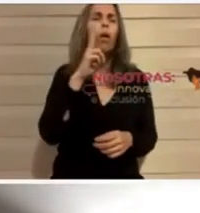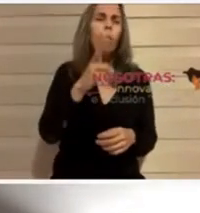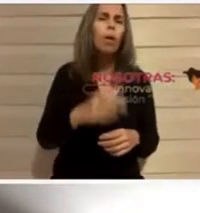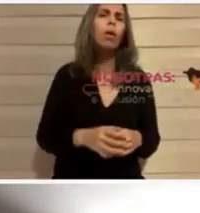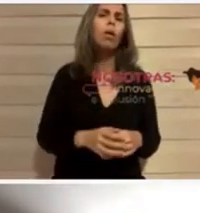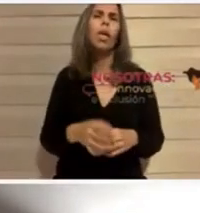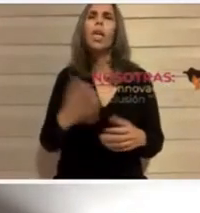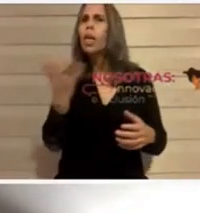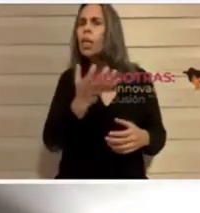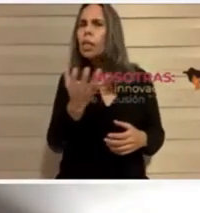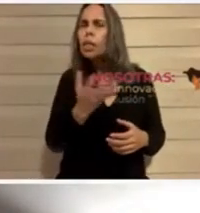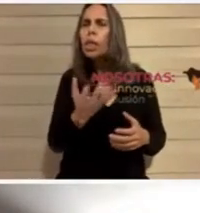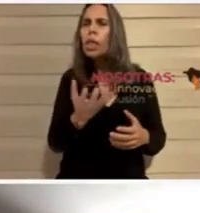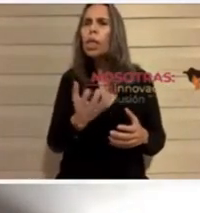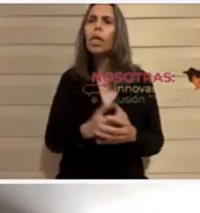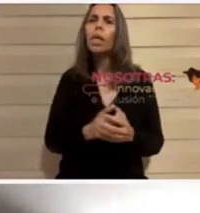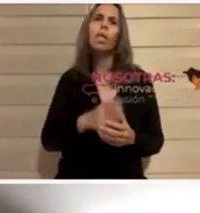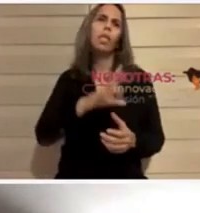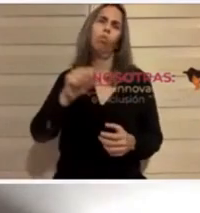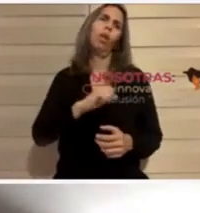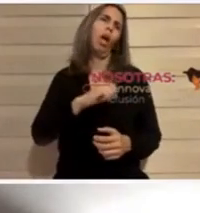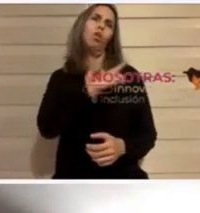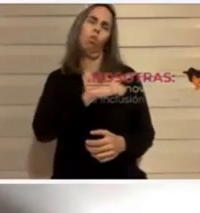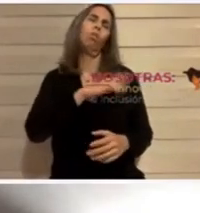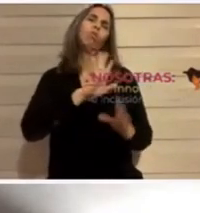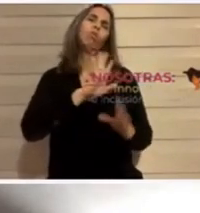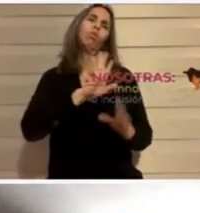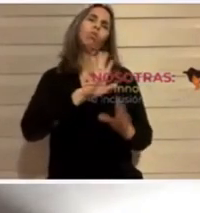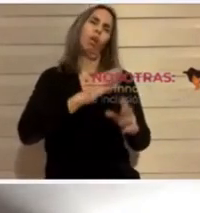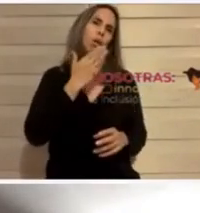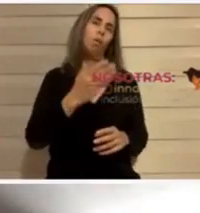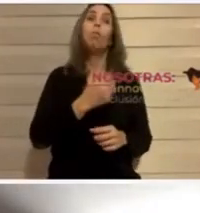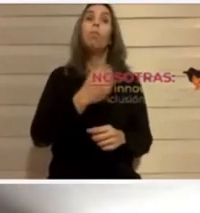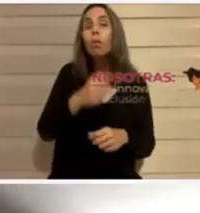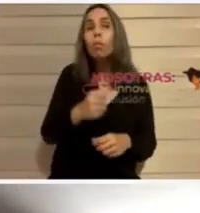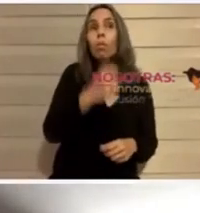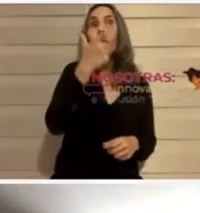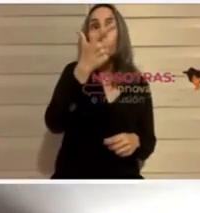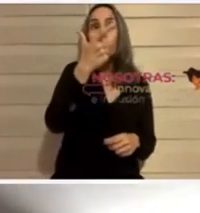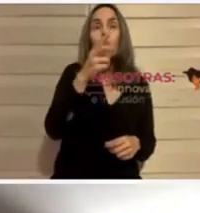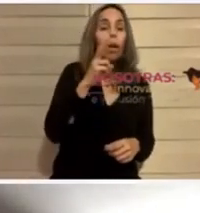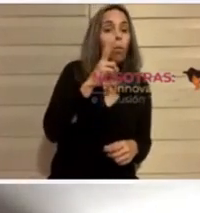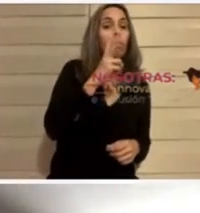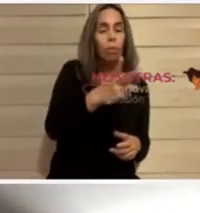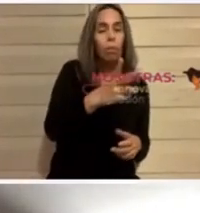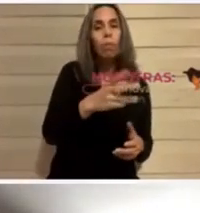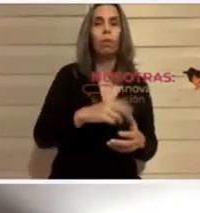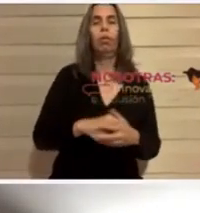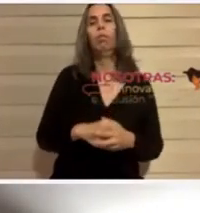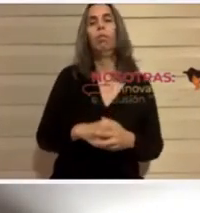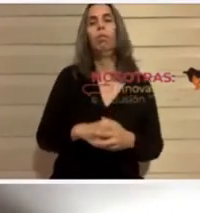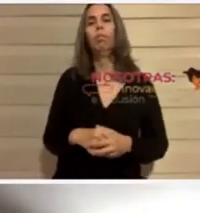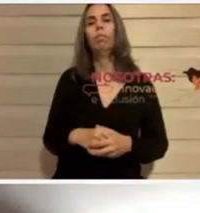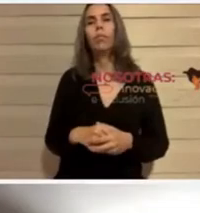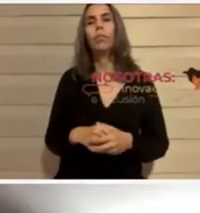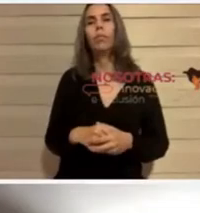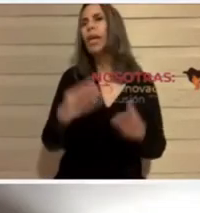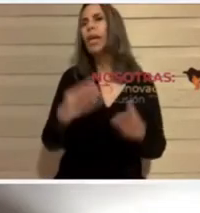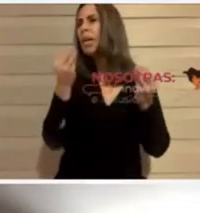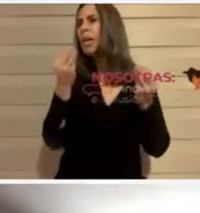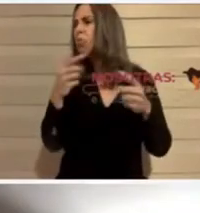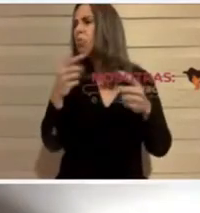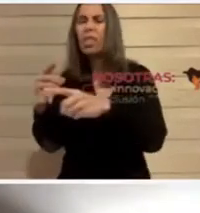las cosas, no nada más con las artes. Aparte, digamos, hay muchas formas de artes. Digo, hay muchos pintores,